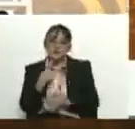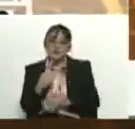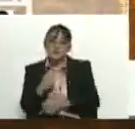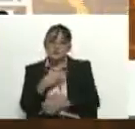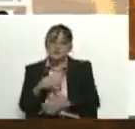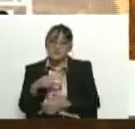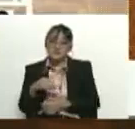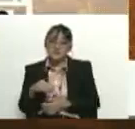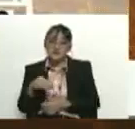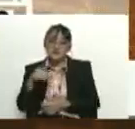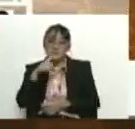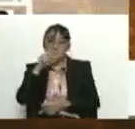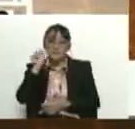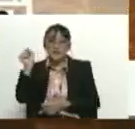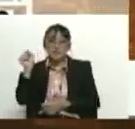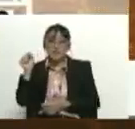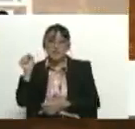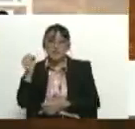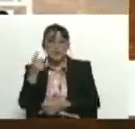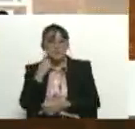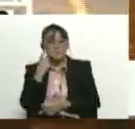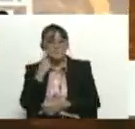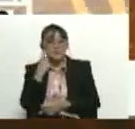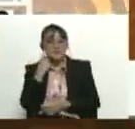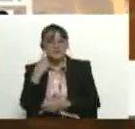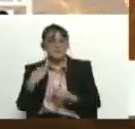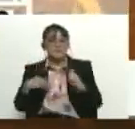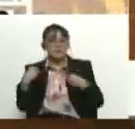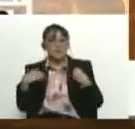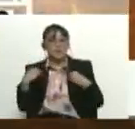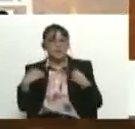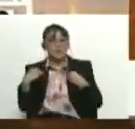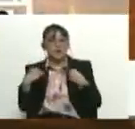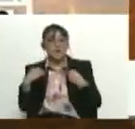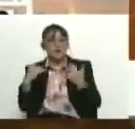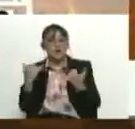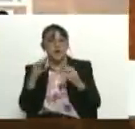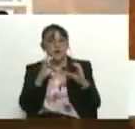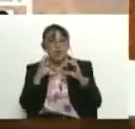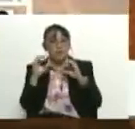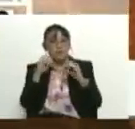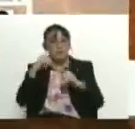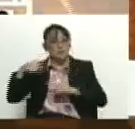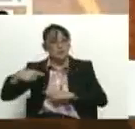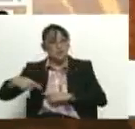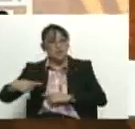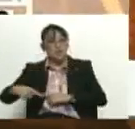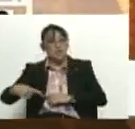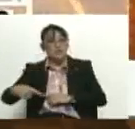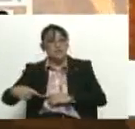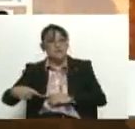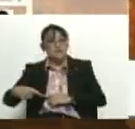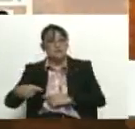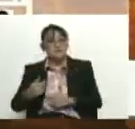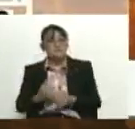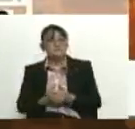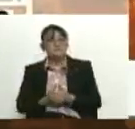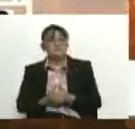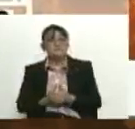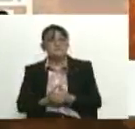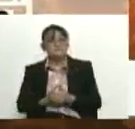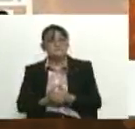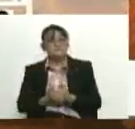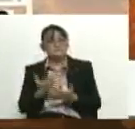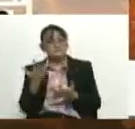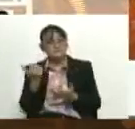Nicolás Maduro ha estado muy pendiente muy preocupado nos comunicamos a diario Me dijo Bueno pásame las